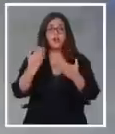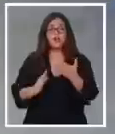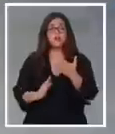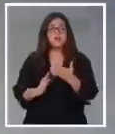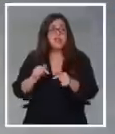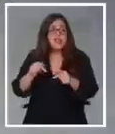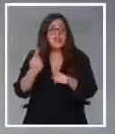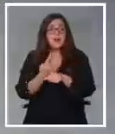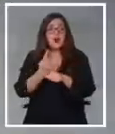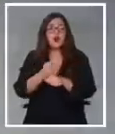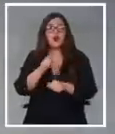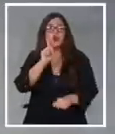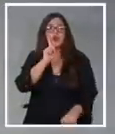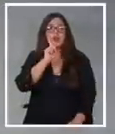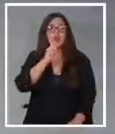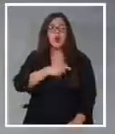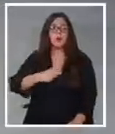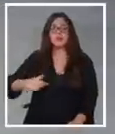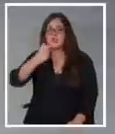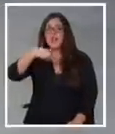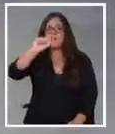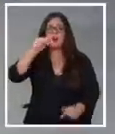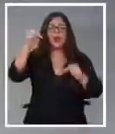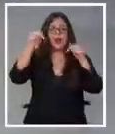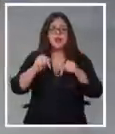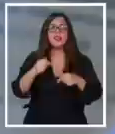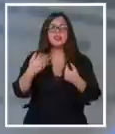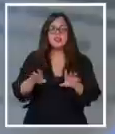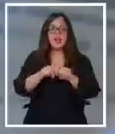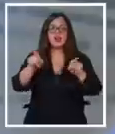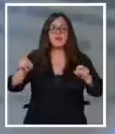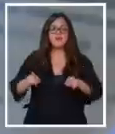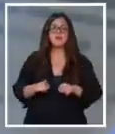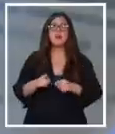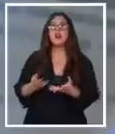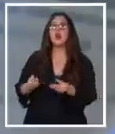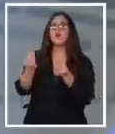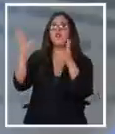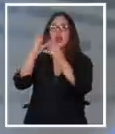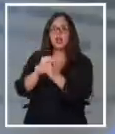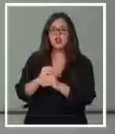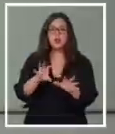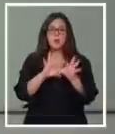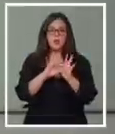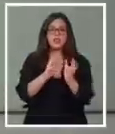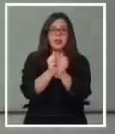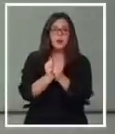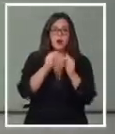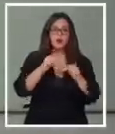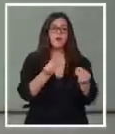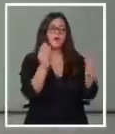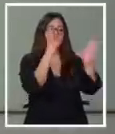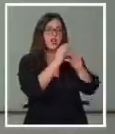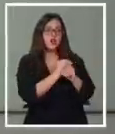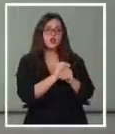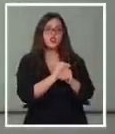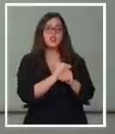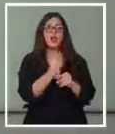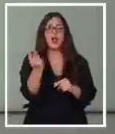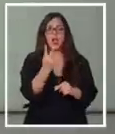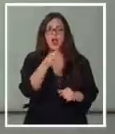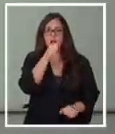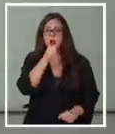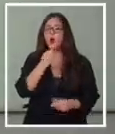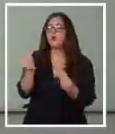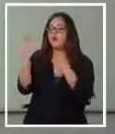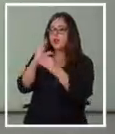es que vamos a conversar con el presidente gabriel boric quien ya está acá en nuestros estudios presidente pere buenas noches gracias por estar acá muy buenas noches muy buenos nosotros constantes